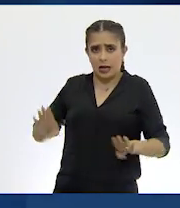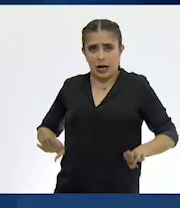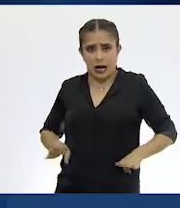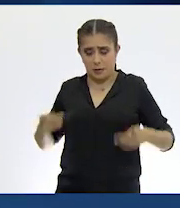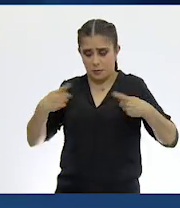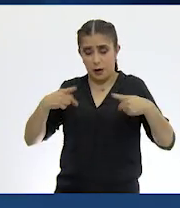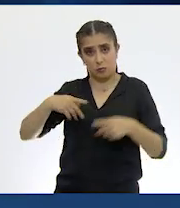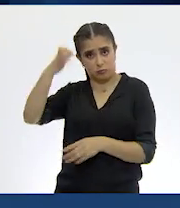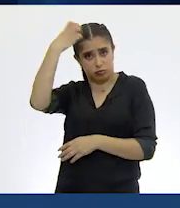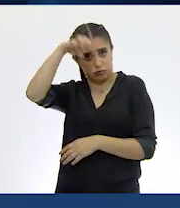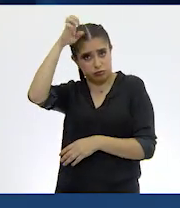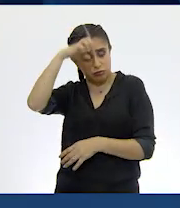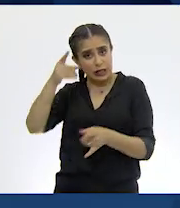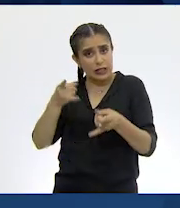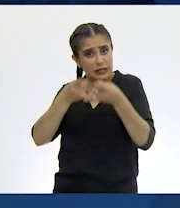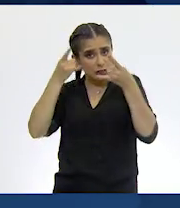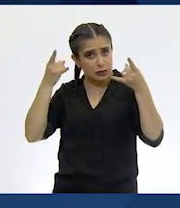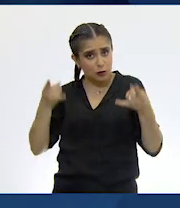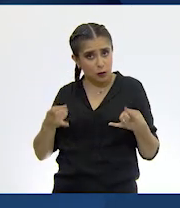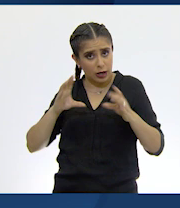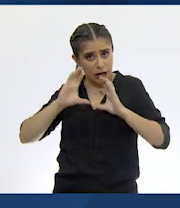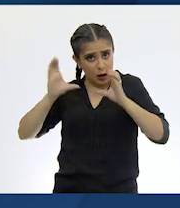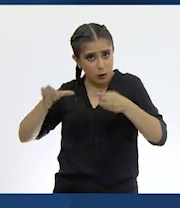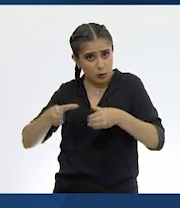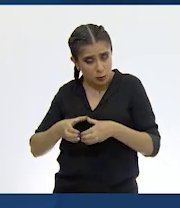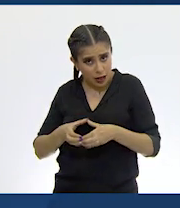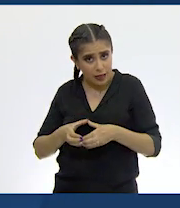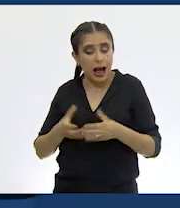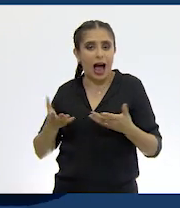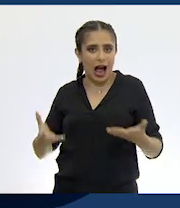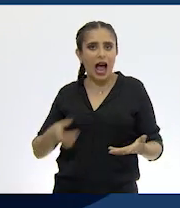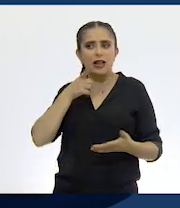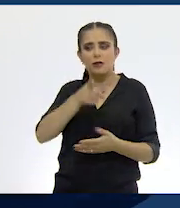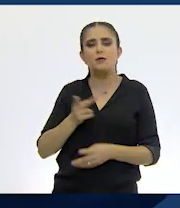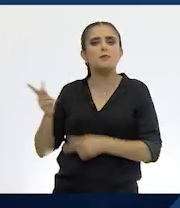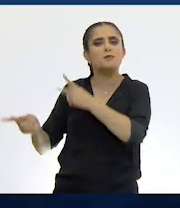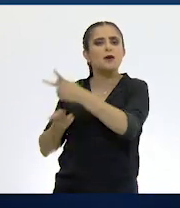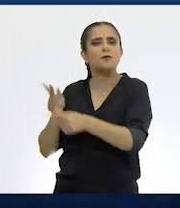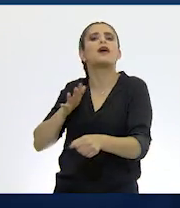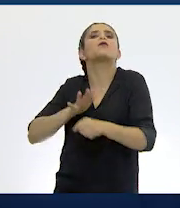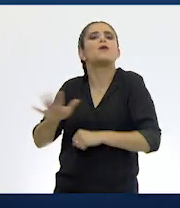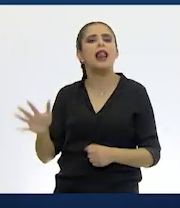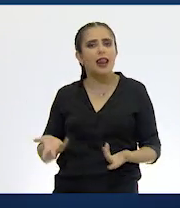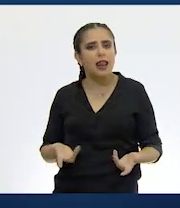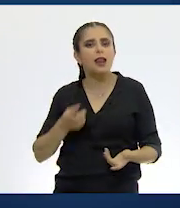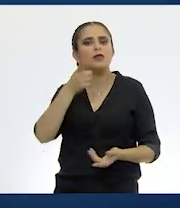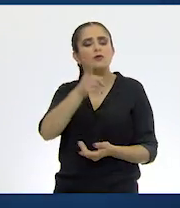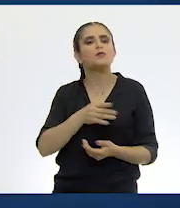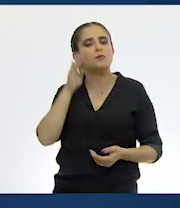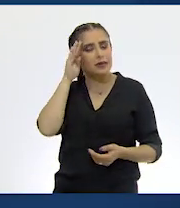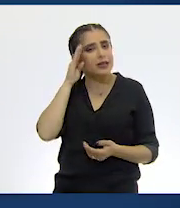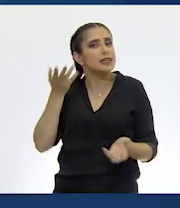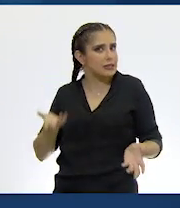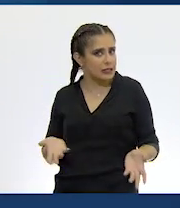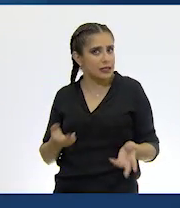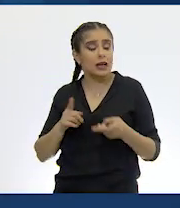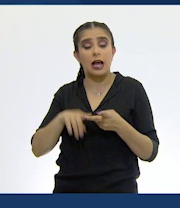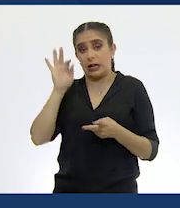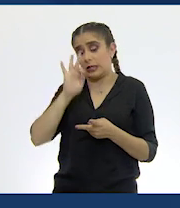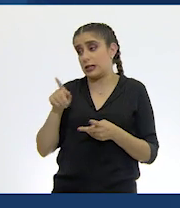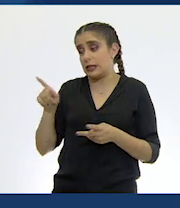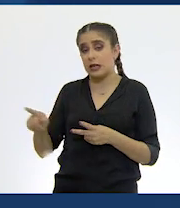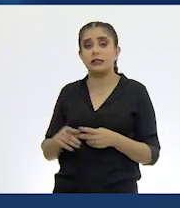sabe mucho sobre la historia de la comunidad, ¿qué información puede proporcionar? Si es alguien que ha participado